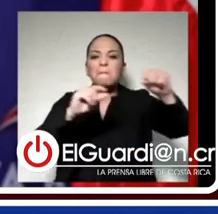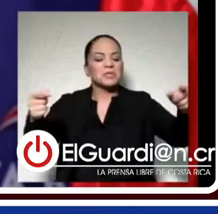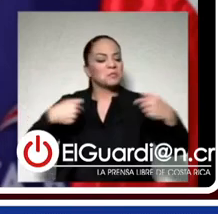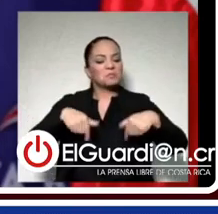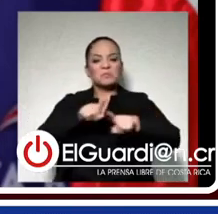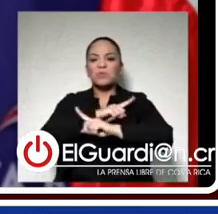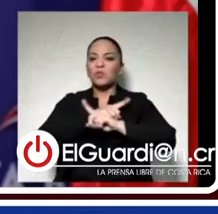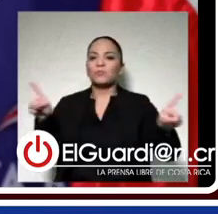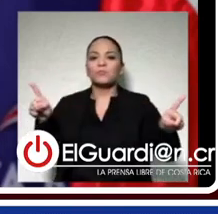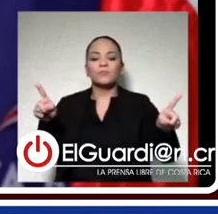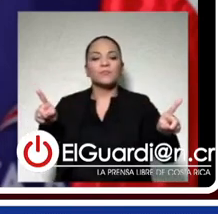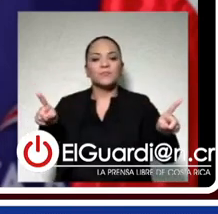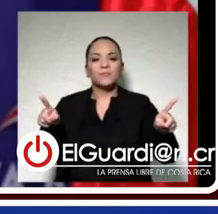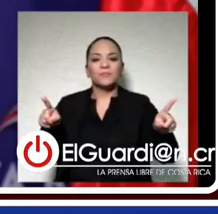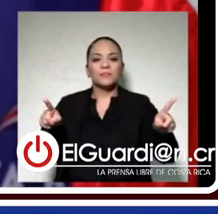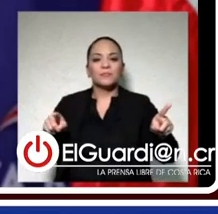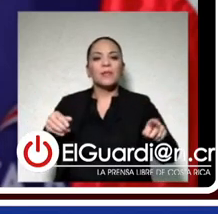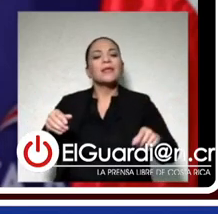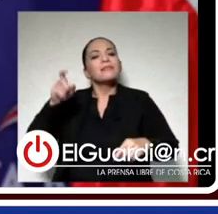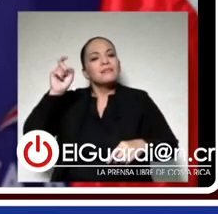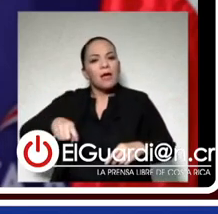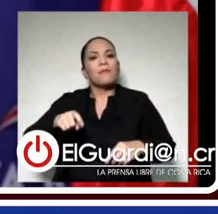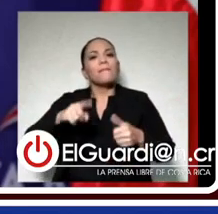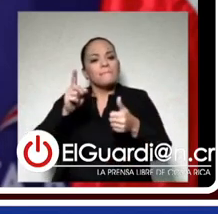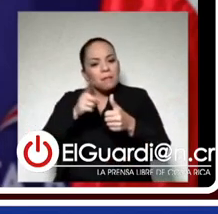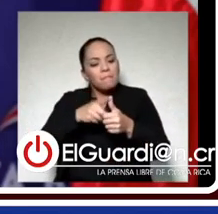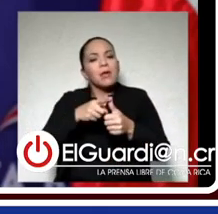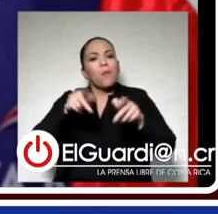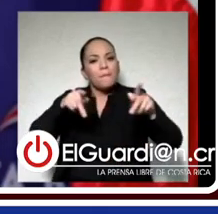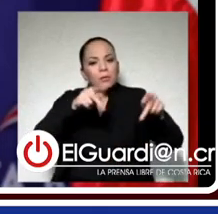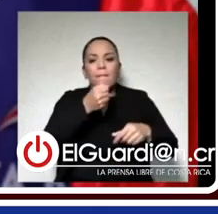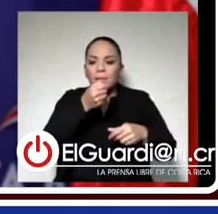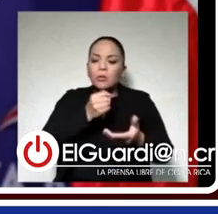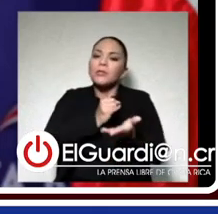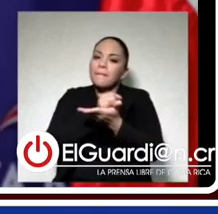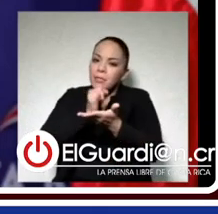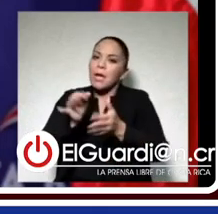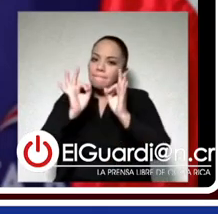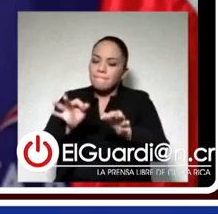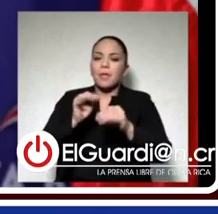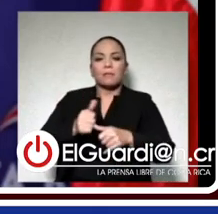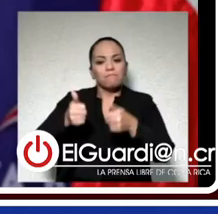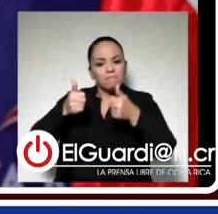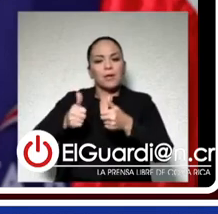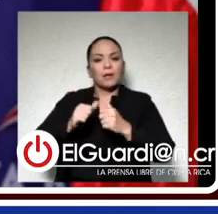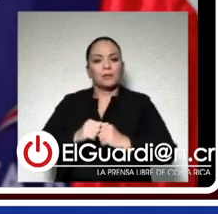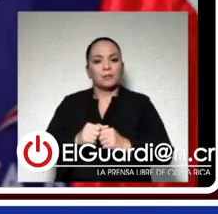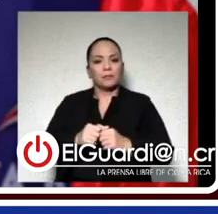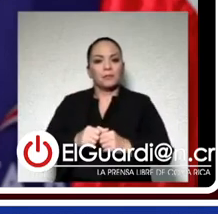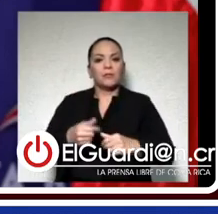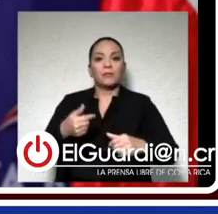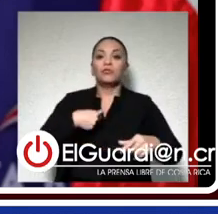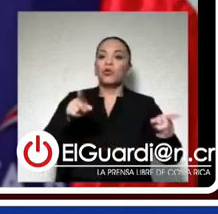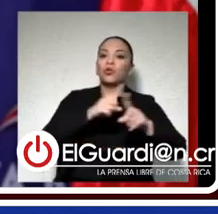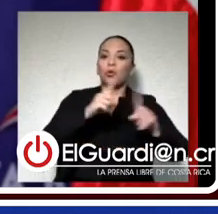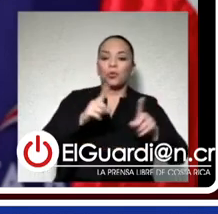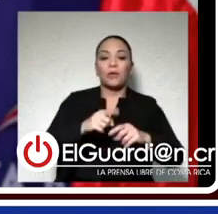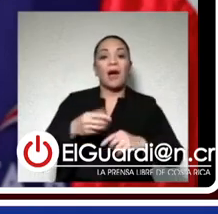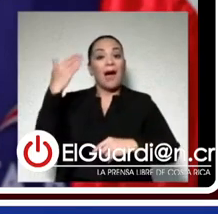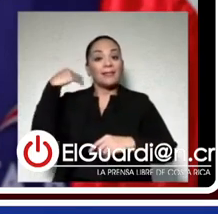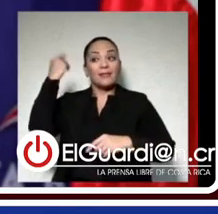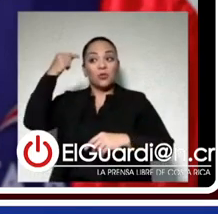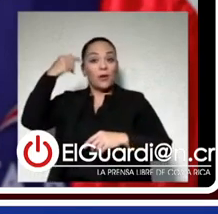chismosa que no hace su investigación como reporteros para quitar y poner ministros. Eso eran los